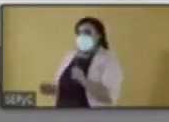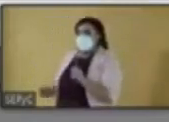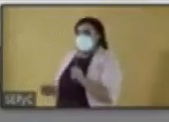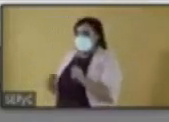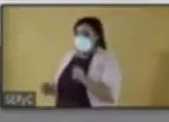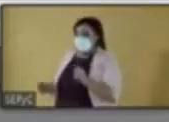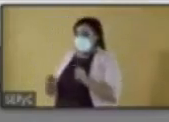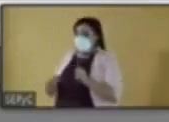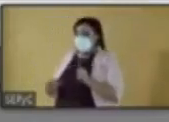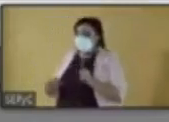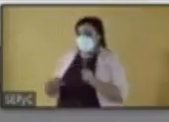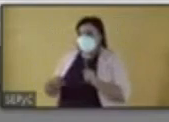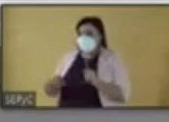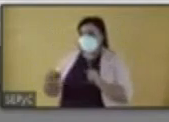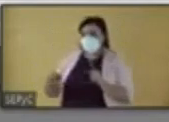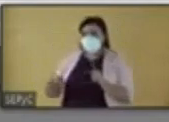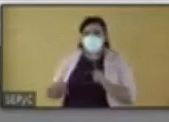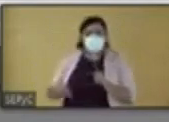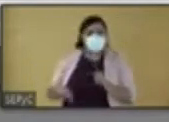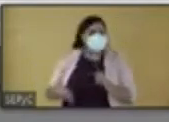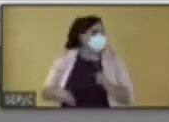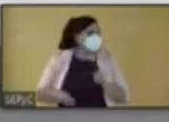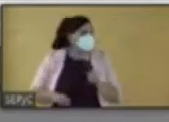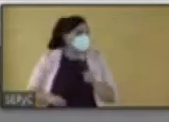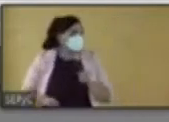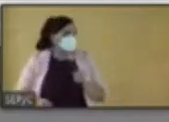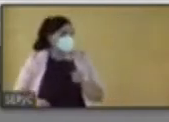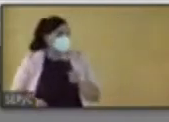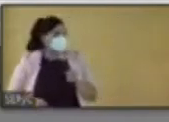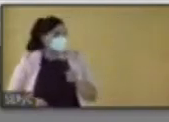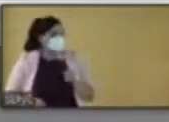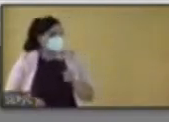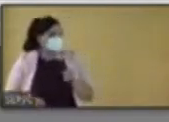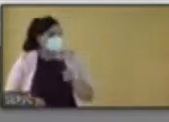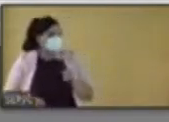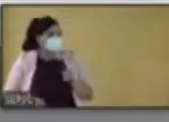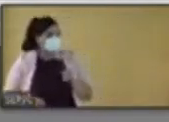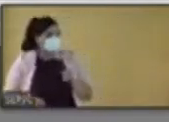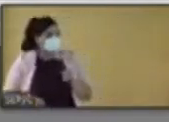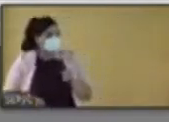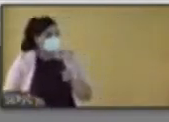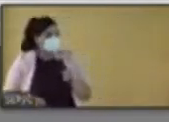ocupados previo al actual cargo que me encuentro desempeñando.